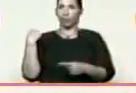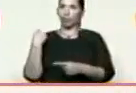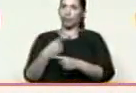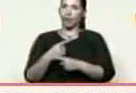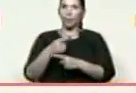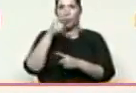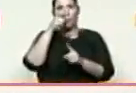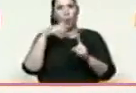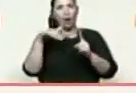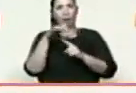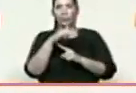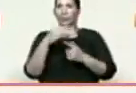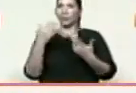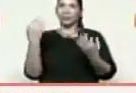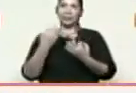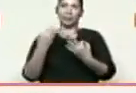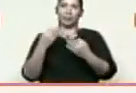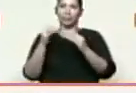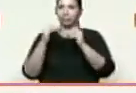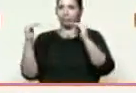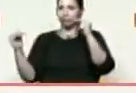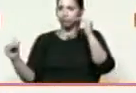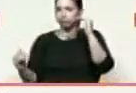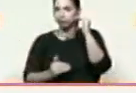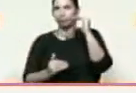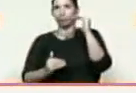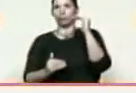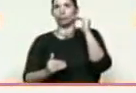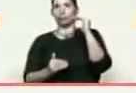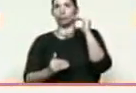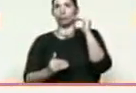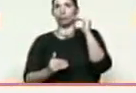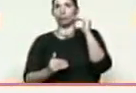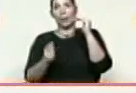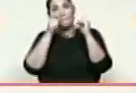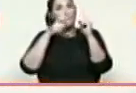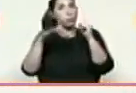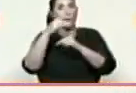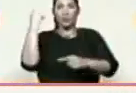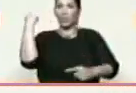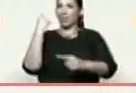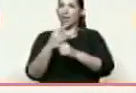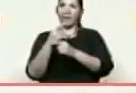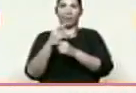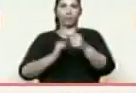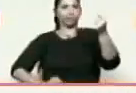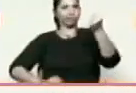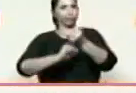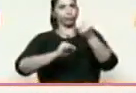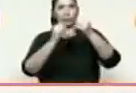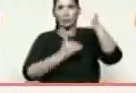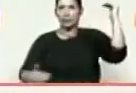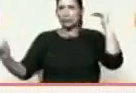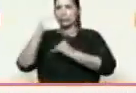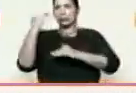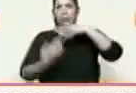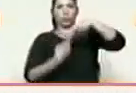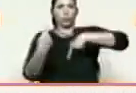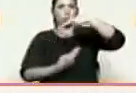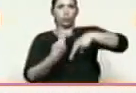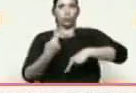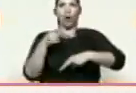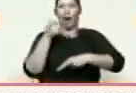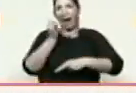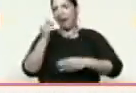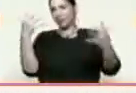abajo. Tenemos al pueblo abajo. Y el pueblo debe ser el sujeto de la revolución. Entonces, hay una contradicción de